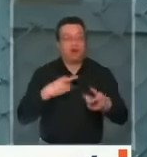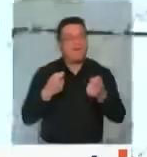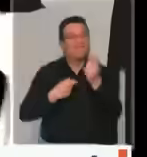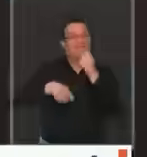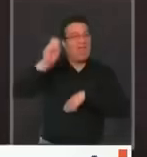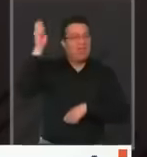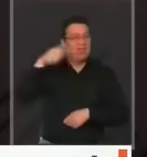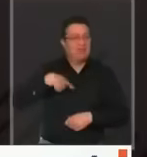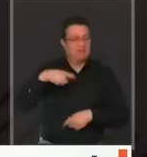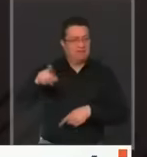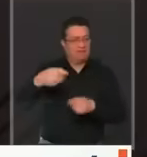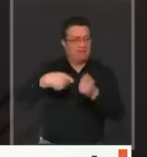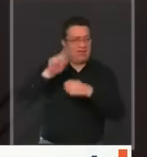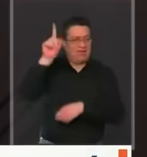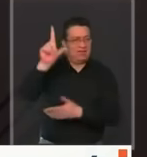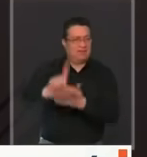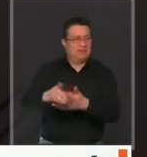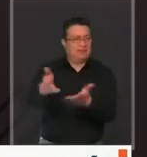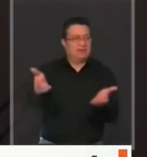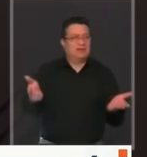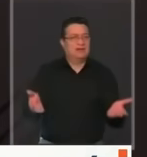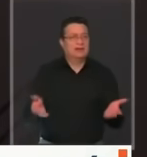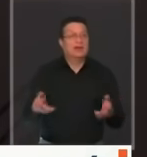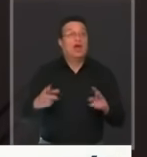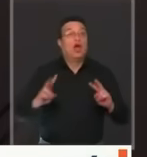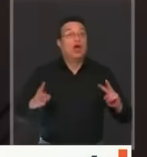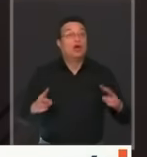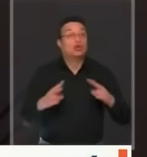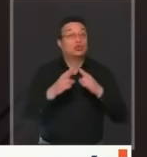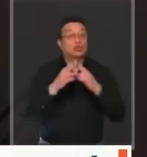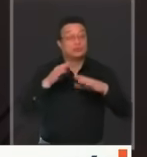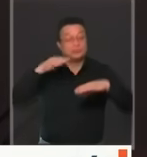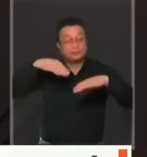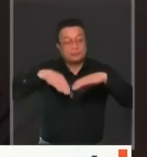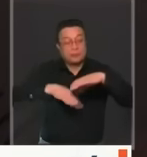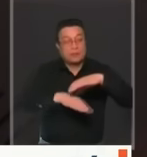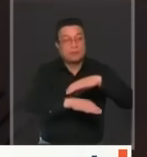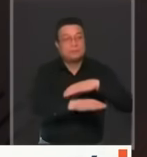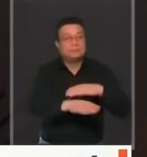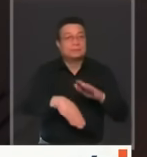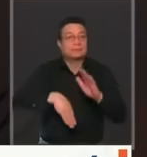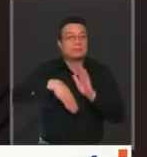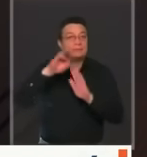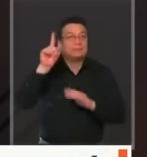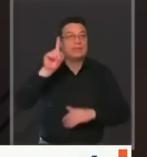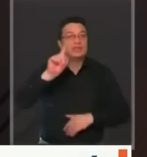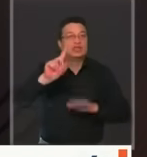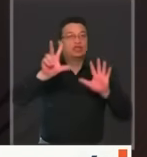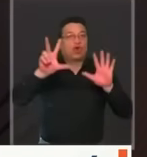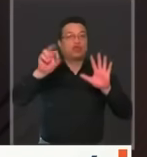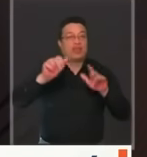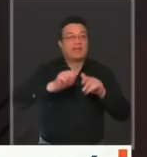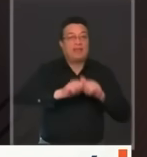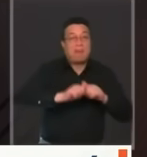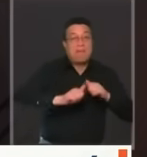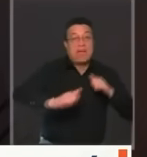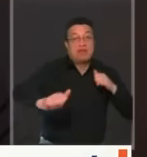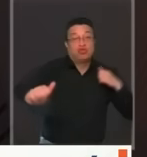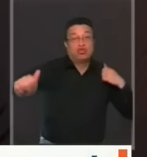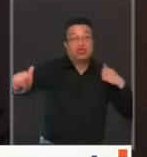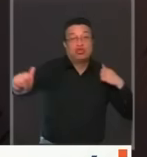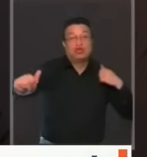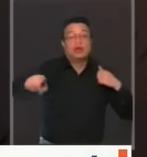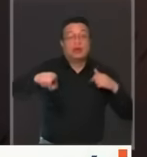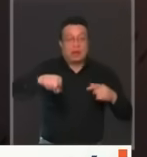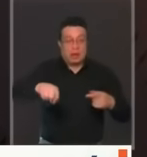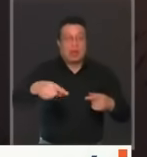vendió? La construcción subterránea de más de 180 metros de longitud se transformó